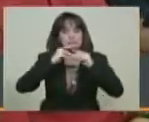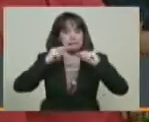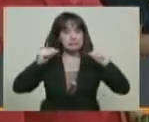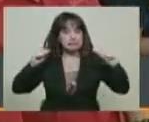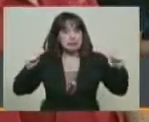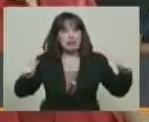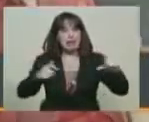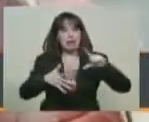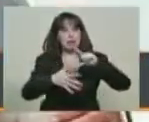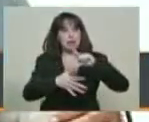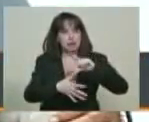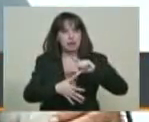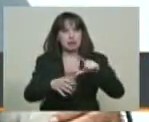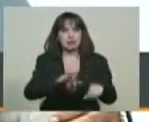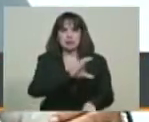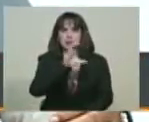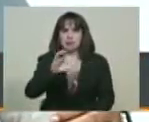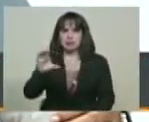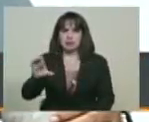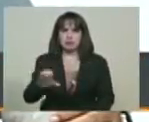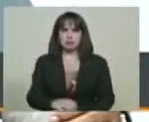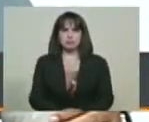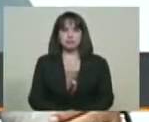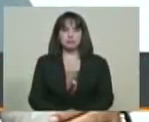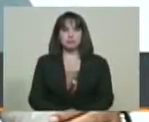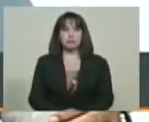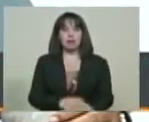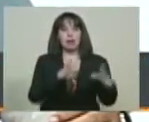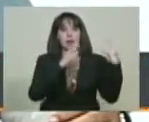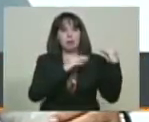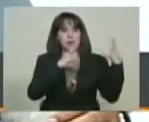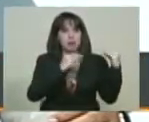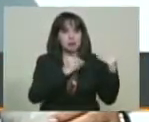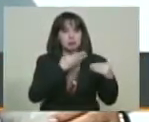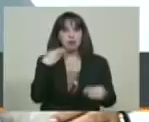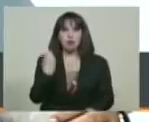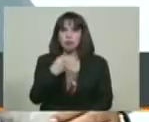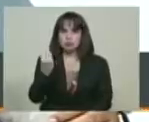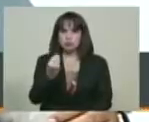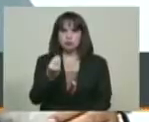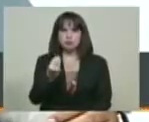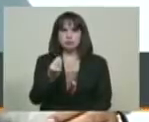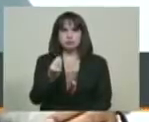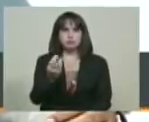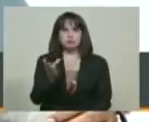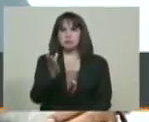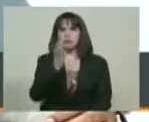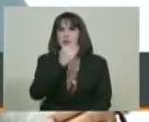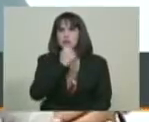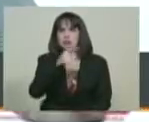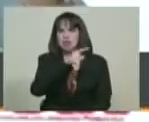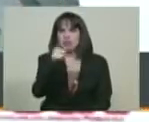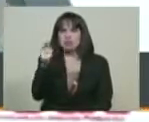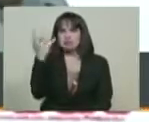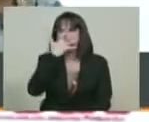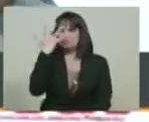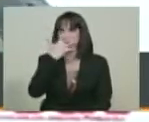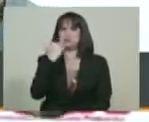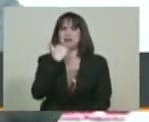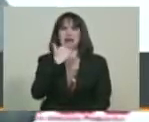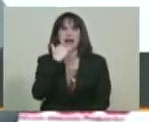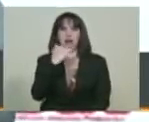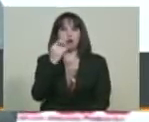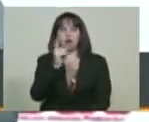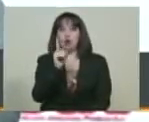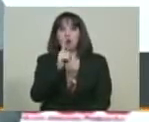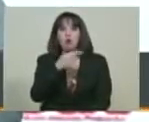América Latina, del Caribe. Y la esperanza de esa juventud, no tengan duda ni un segundo, son ustedes,